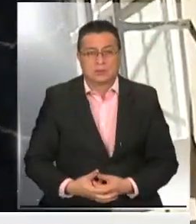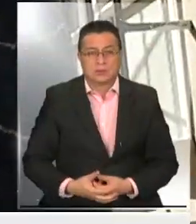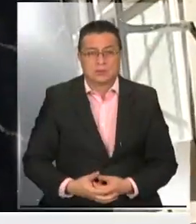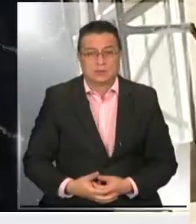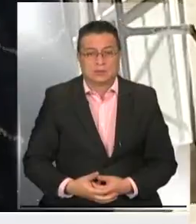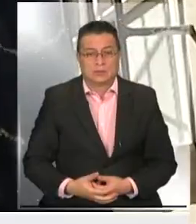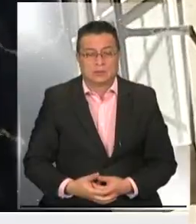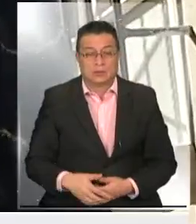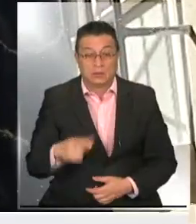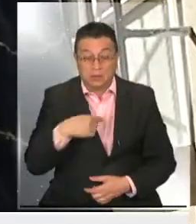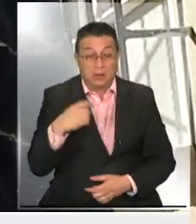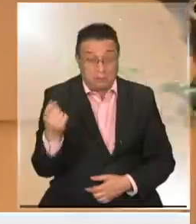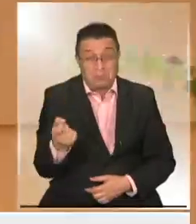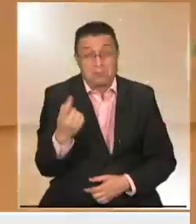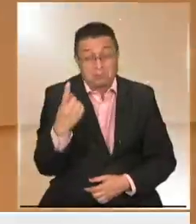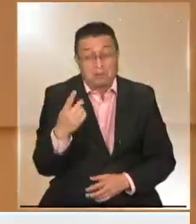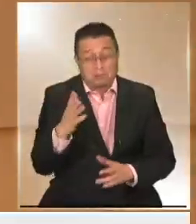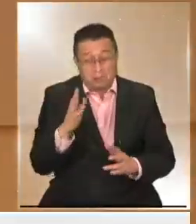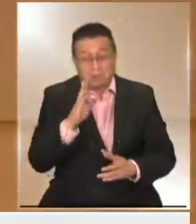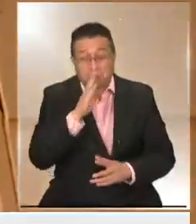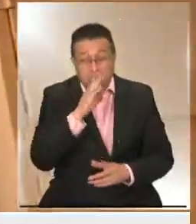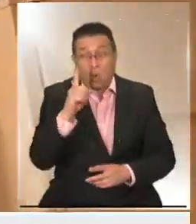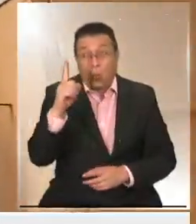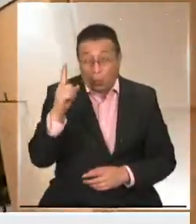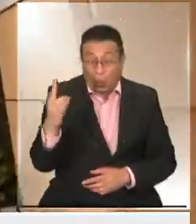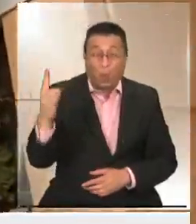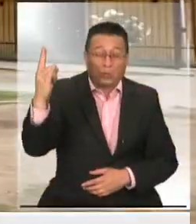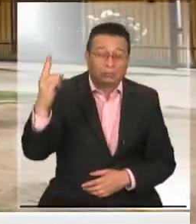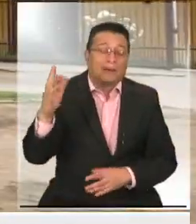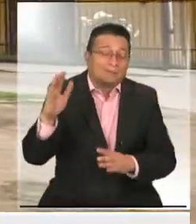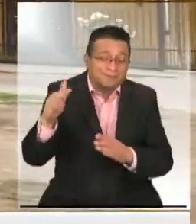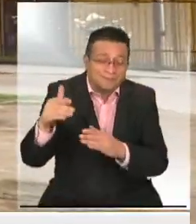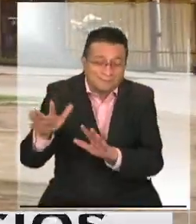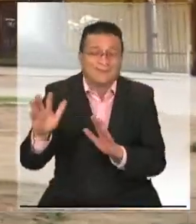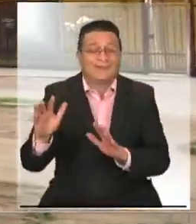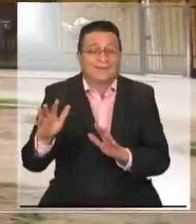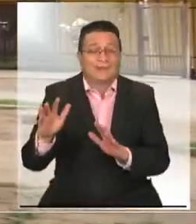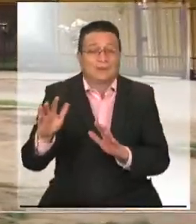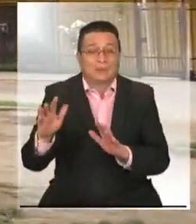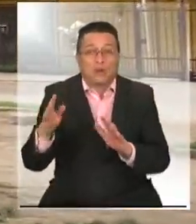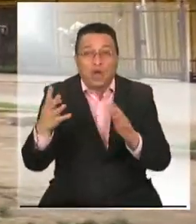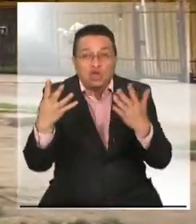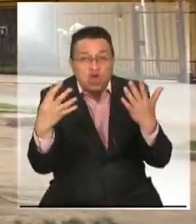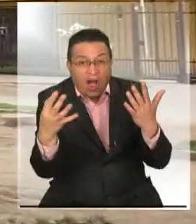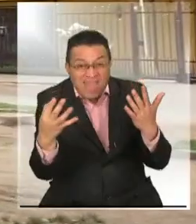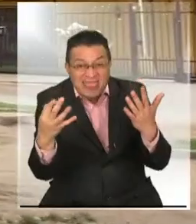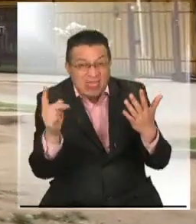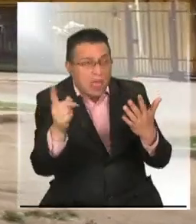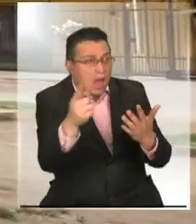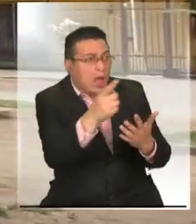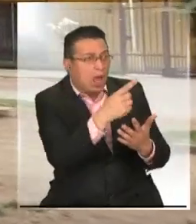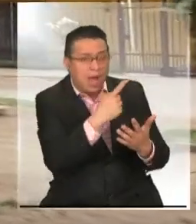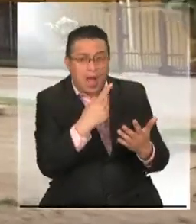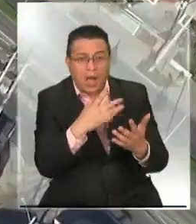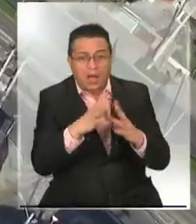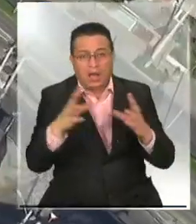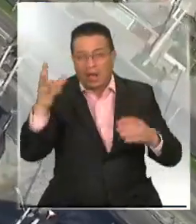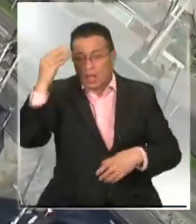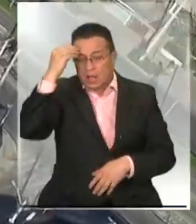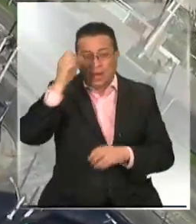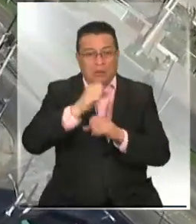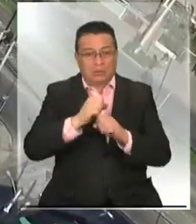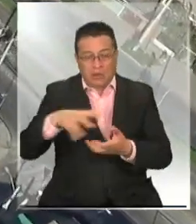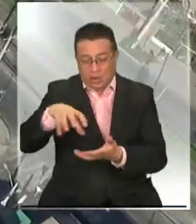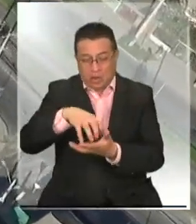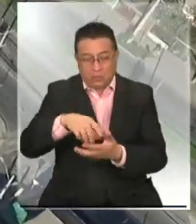De primera era sostenible un edificio, estaba bien, pero tener 90, como que no cae en la mente. La comuna